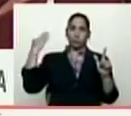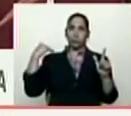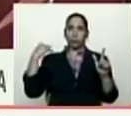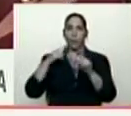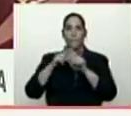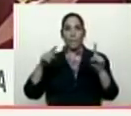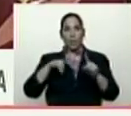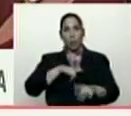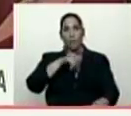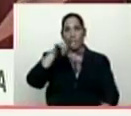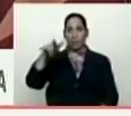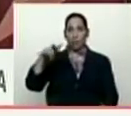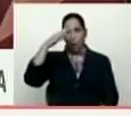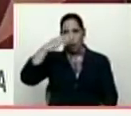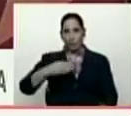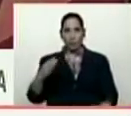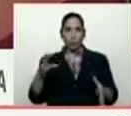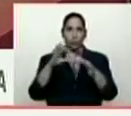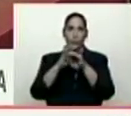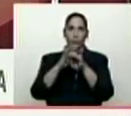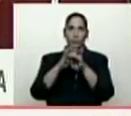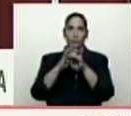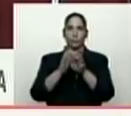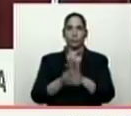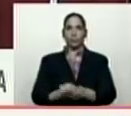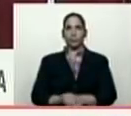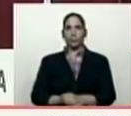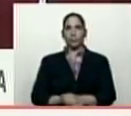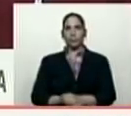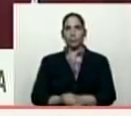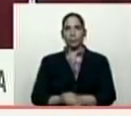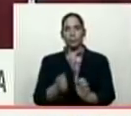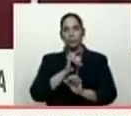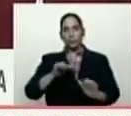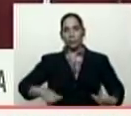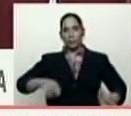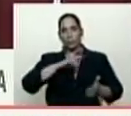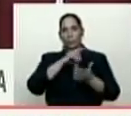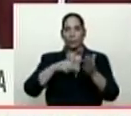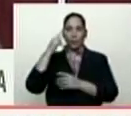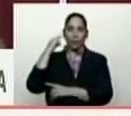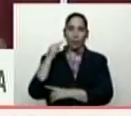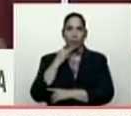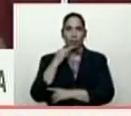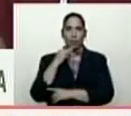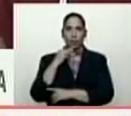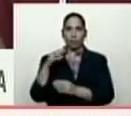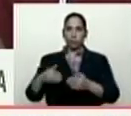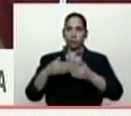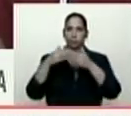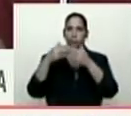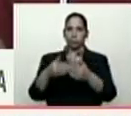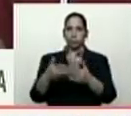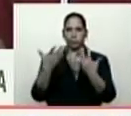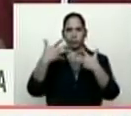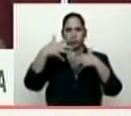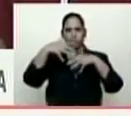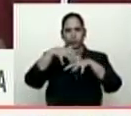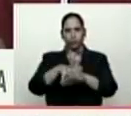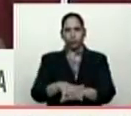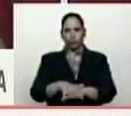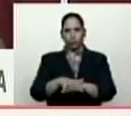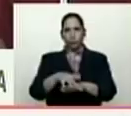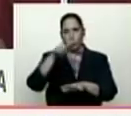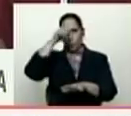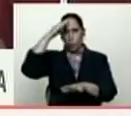es el ejército, y el ejército es la aviación. Y la guardia es la armada, y la armada es el ejército. ¿Por qué? Y la milicia